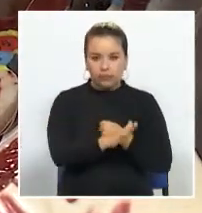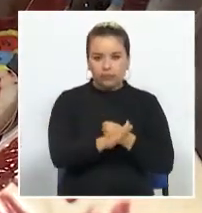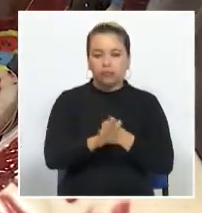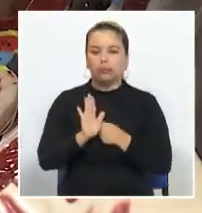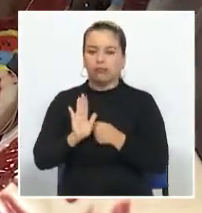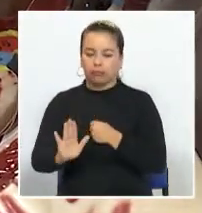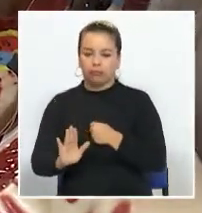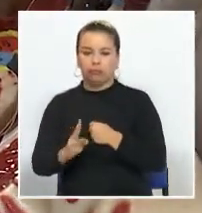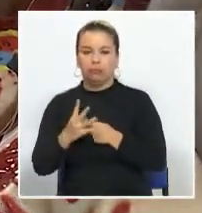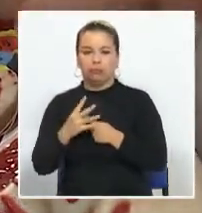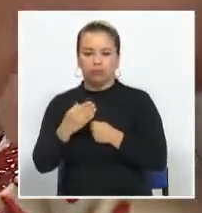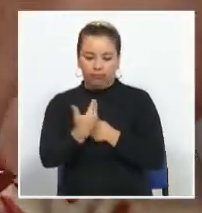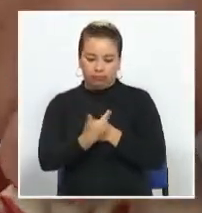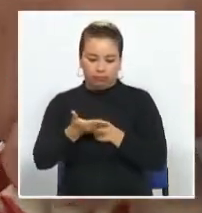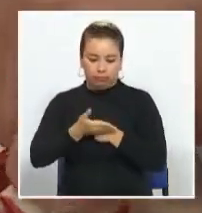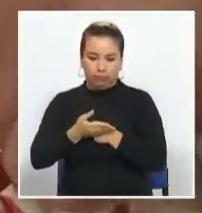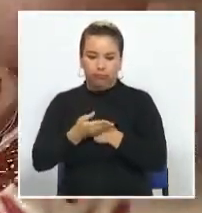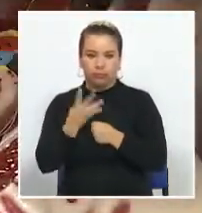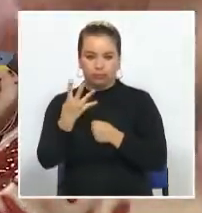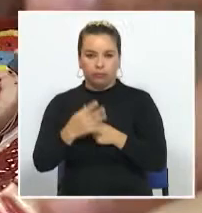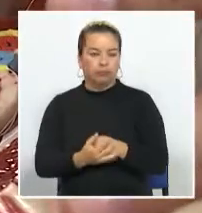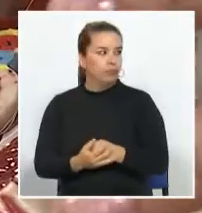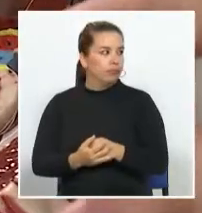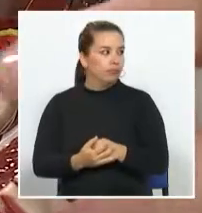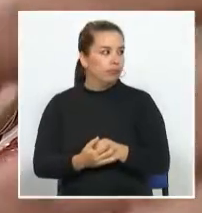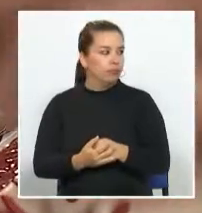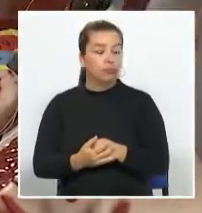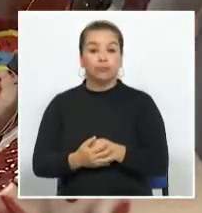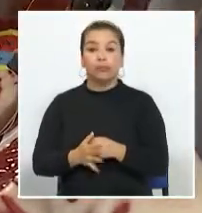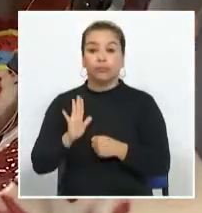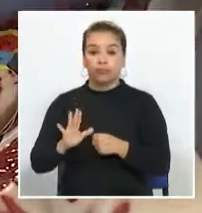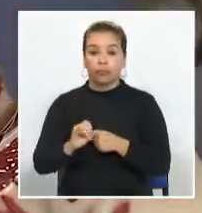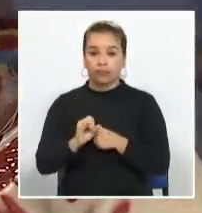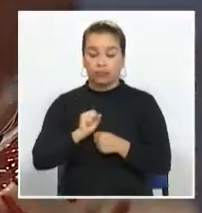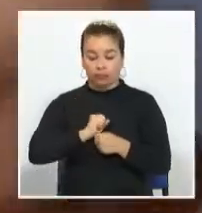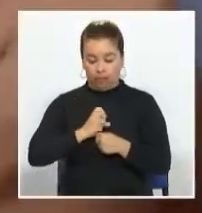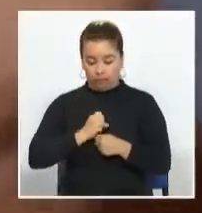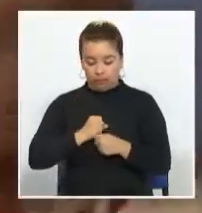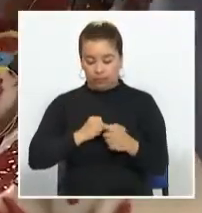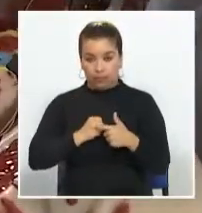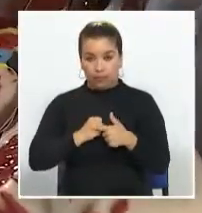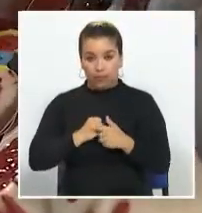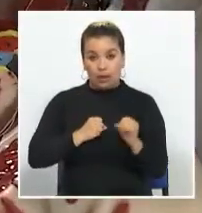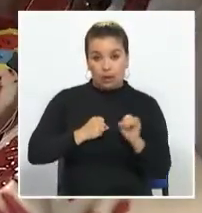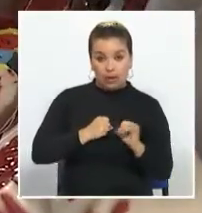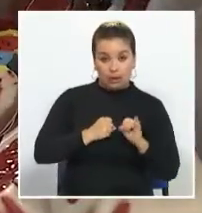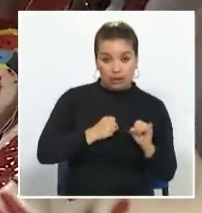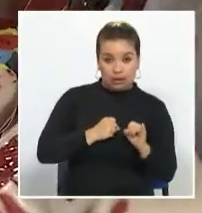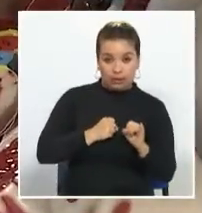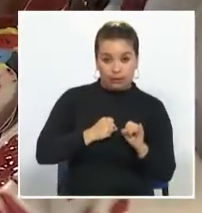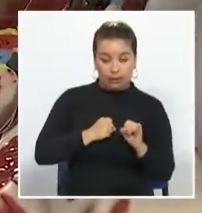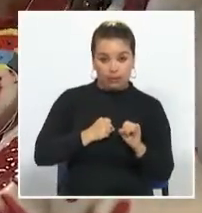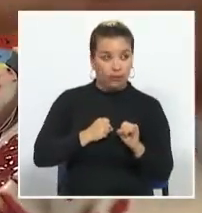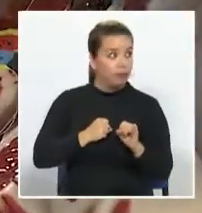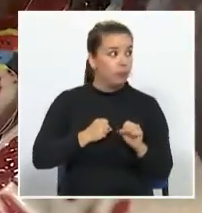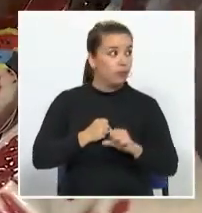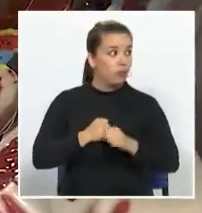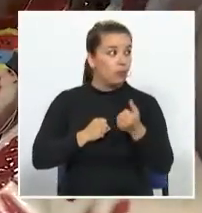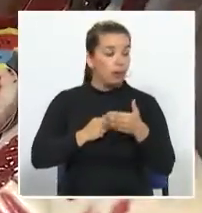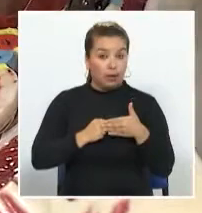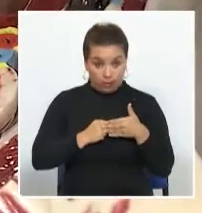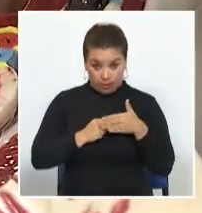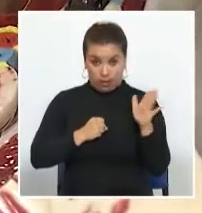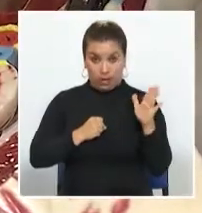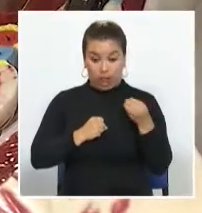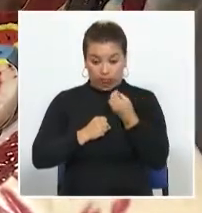4. La válvula mitral, que está al lado izquierdo, la válvula aórtica, que es la que se abre para que la sangre sea expulsada a través